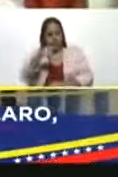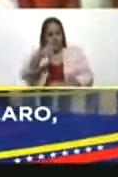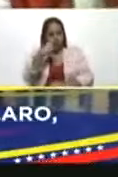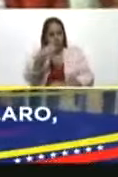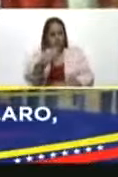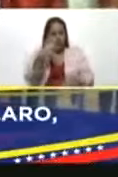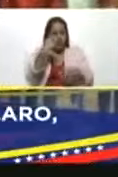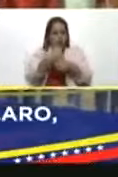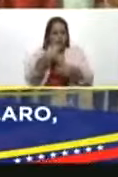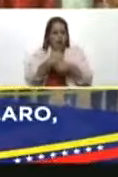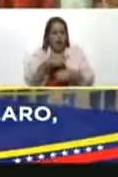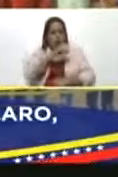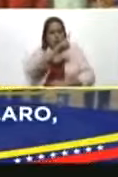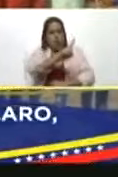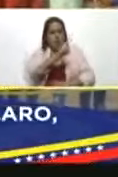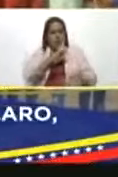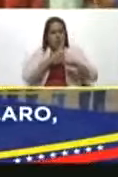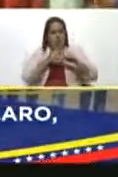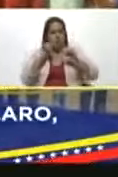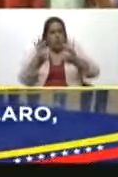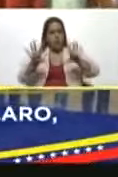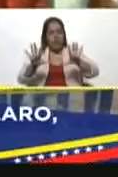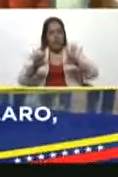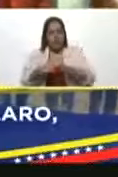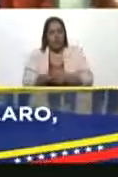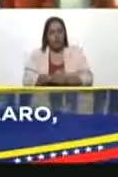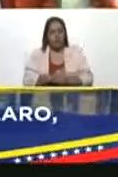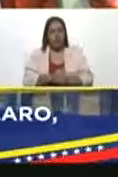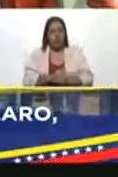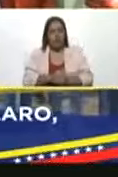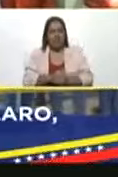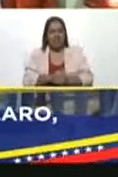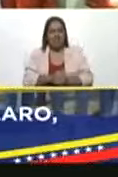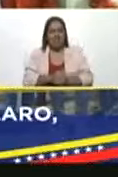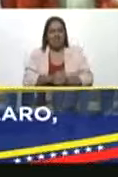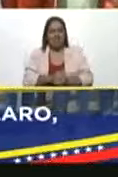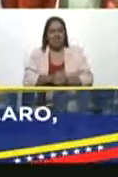obra del 1x10, del 1x10 para el buen gobierno.